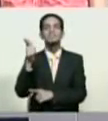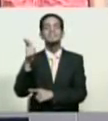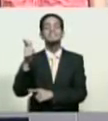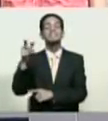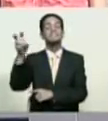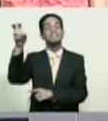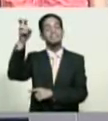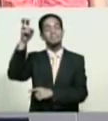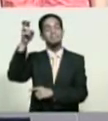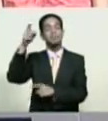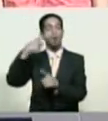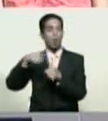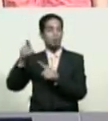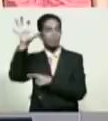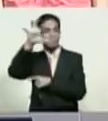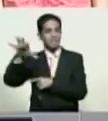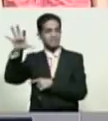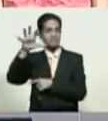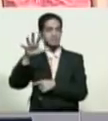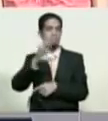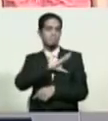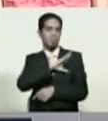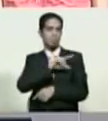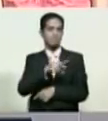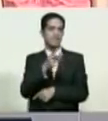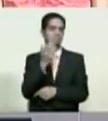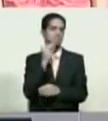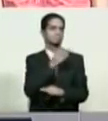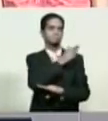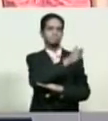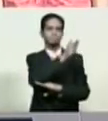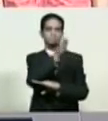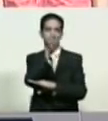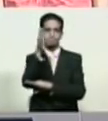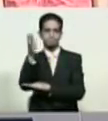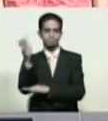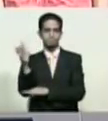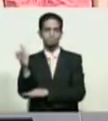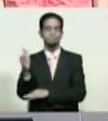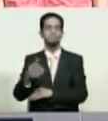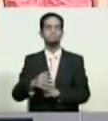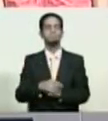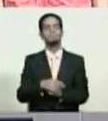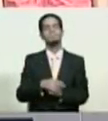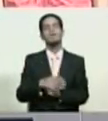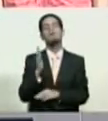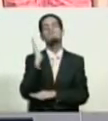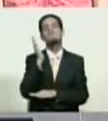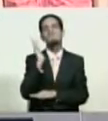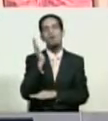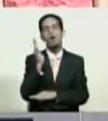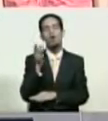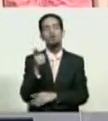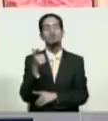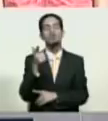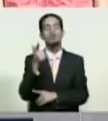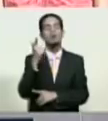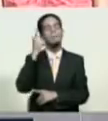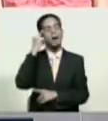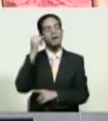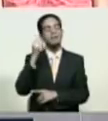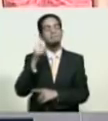Por todo el país, por todas las capitales de Venezuela, irá este foro itinerante a llevar el mensaje,